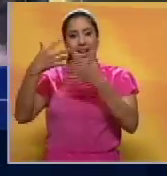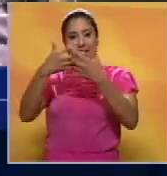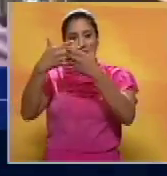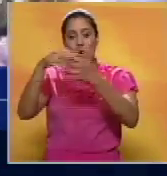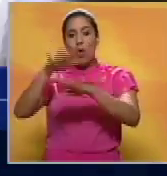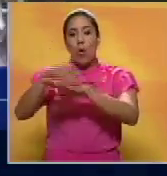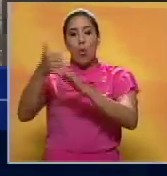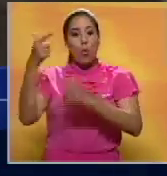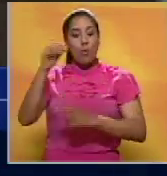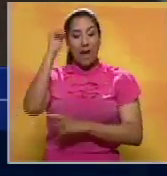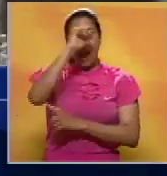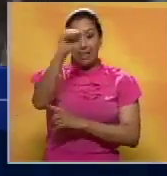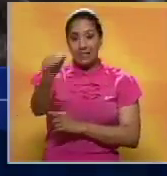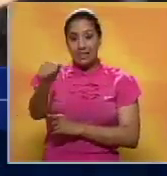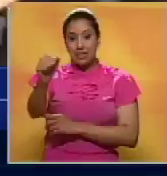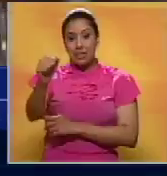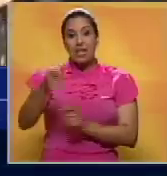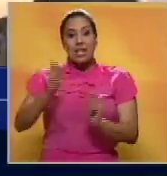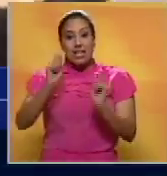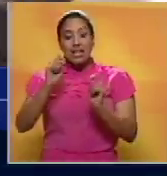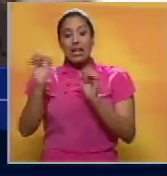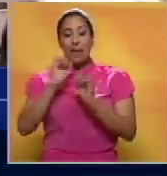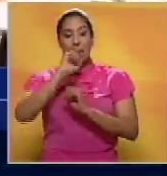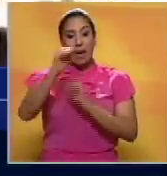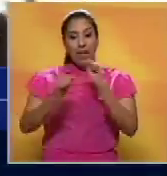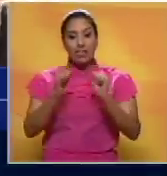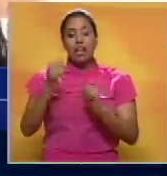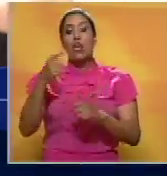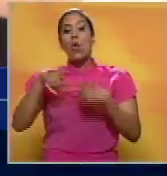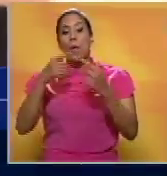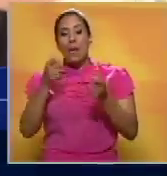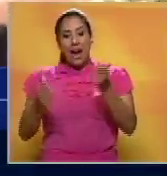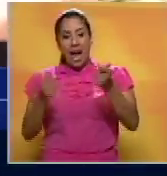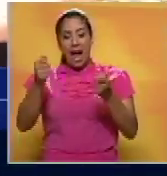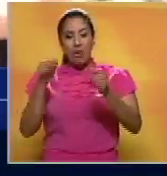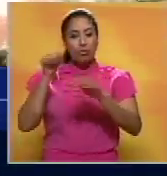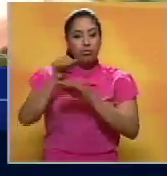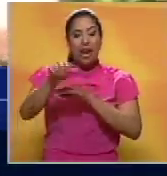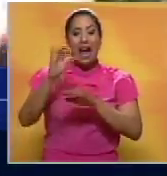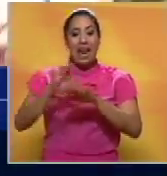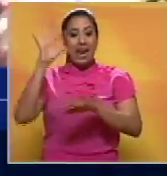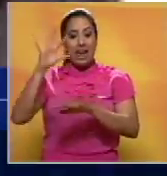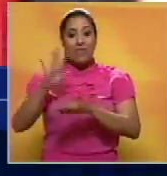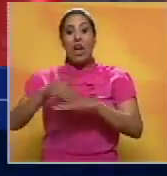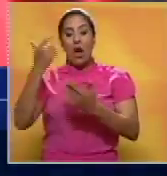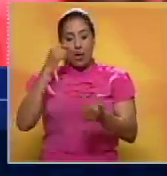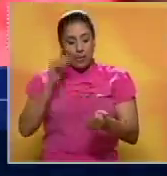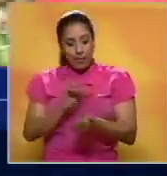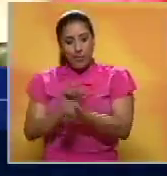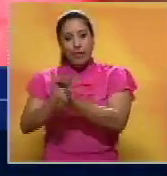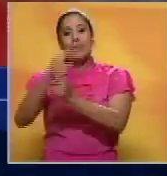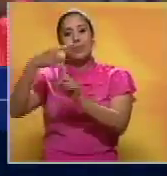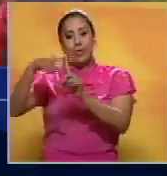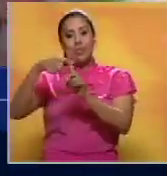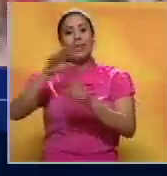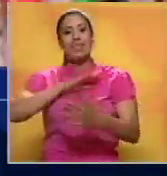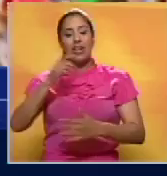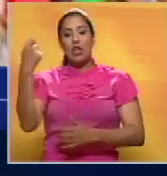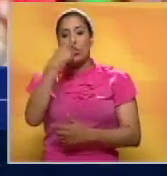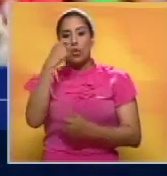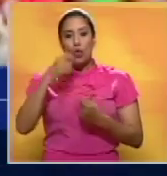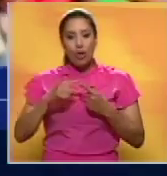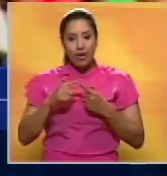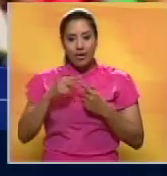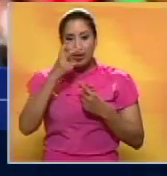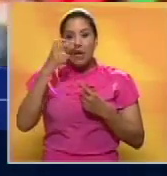se le acusa de asesinato, intento de asesinato y homicidio vehicular agravado. Tras su detención, dio positivo por consumo de